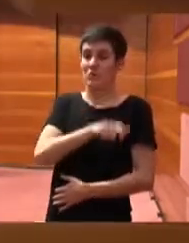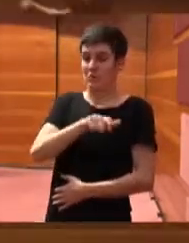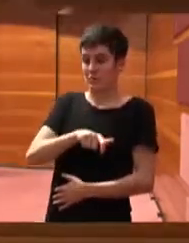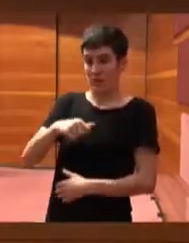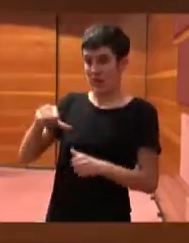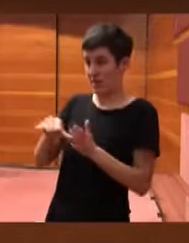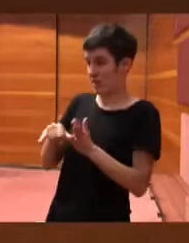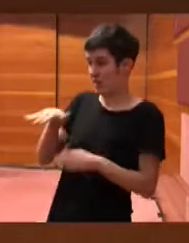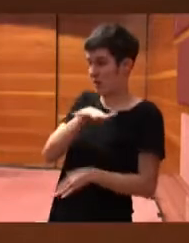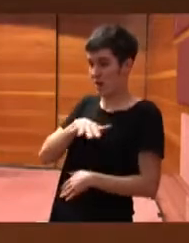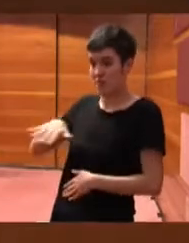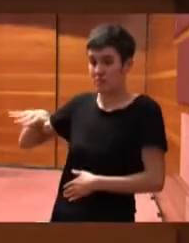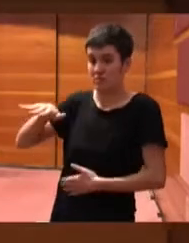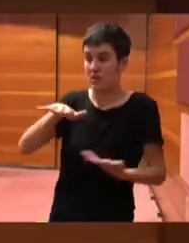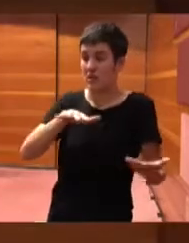entorno que tenga un problema